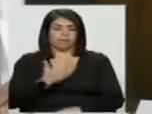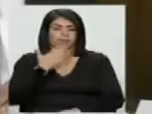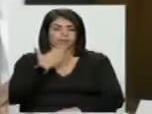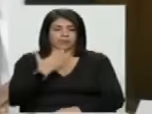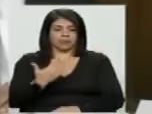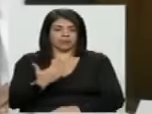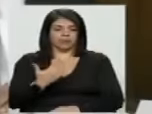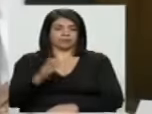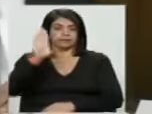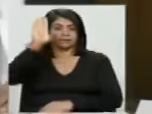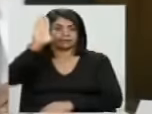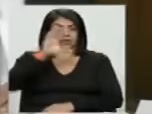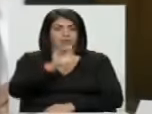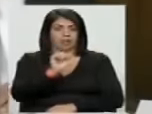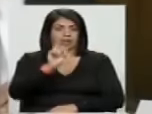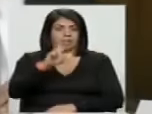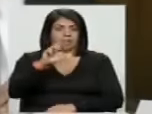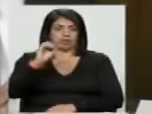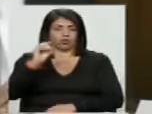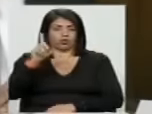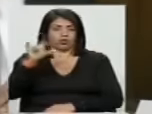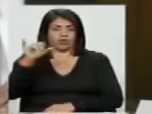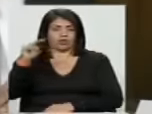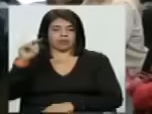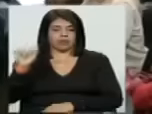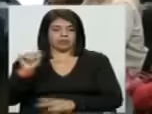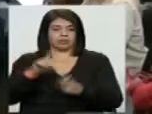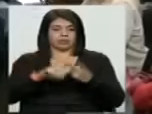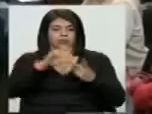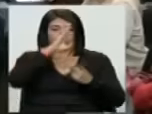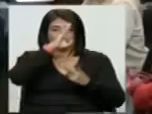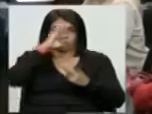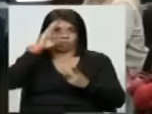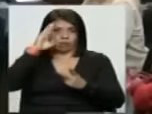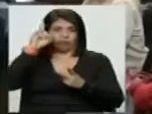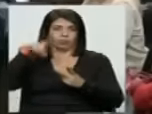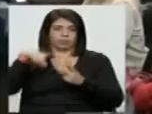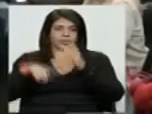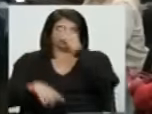Solicita la palabra la diputada Carolina García. El diputado Diosdado Cabello Rondón.